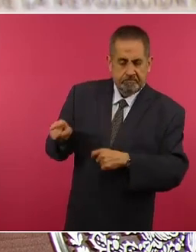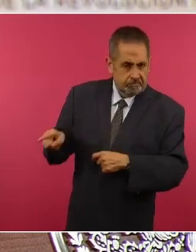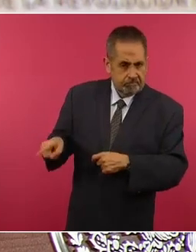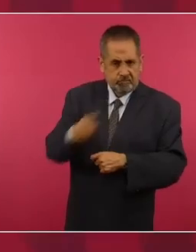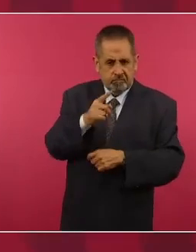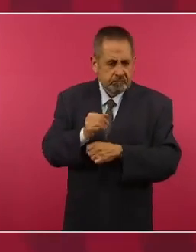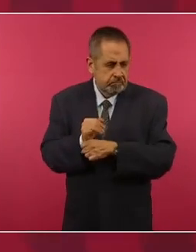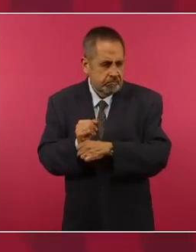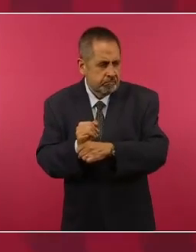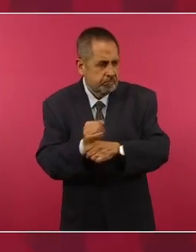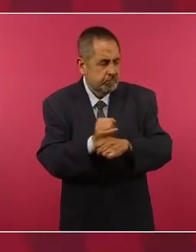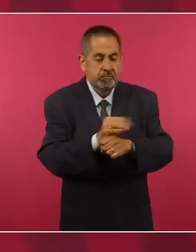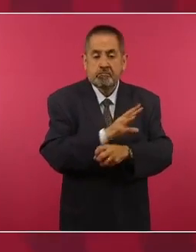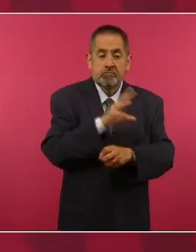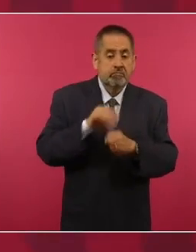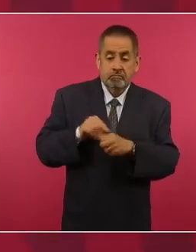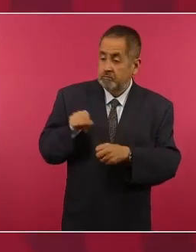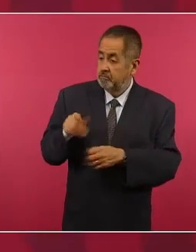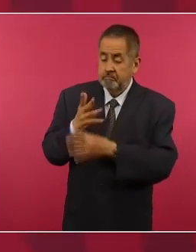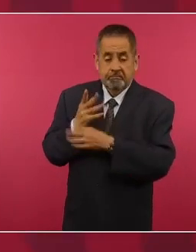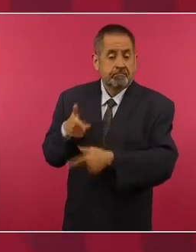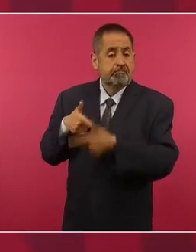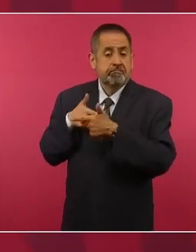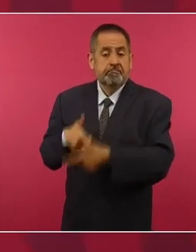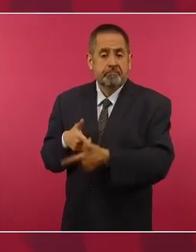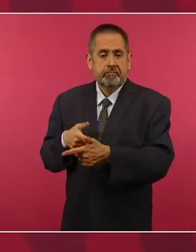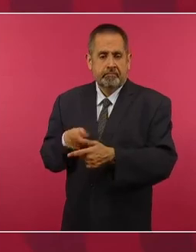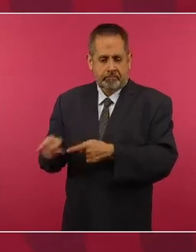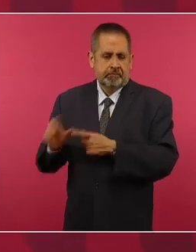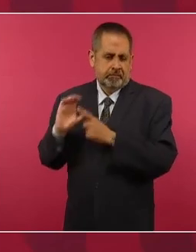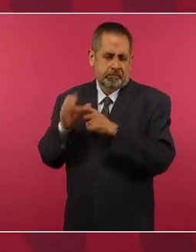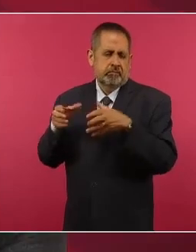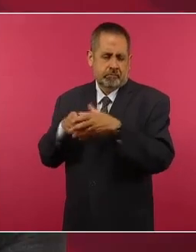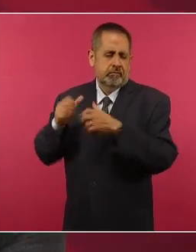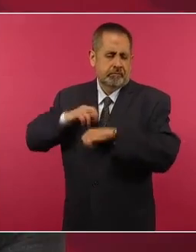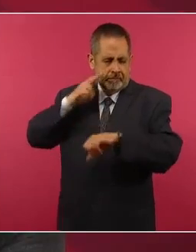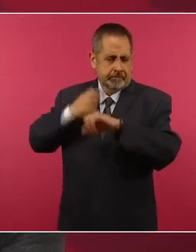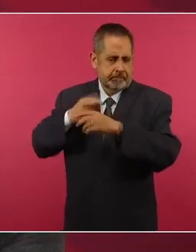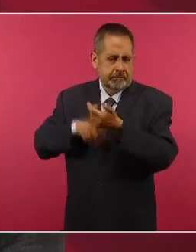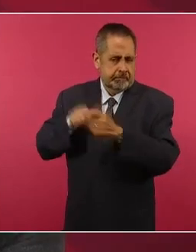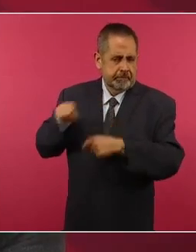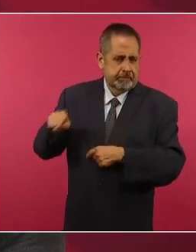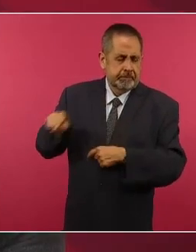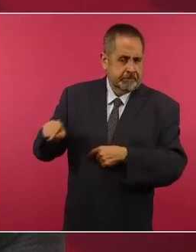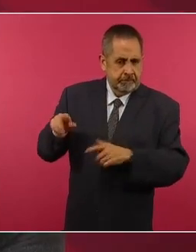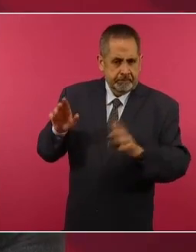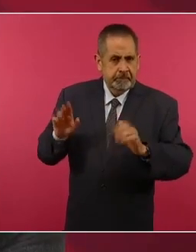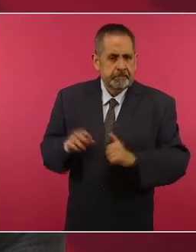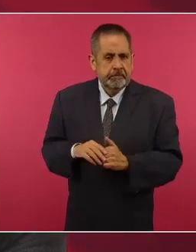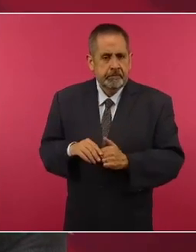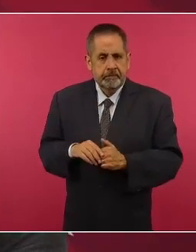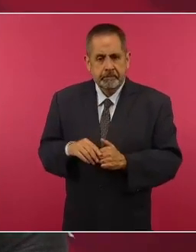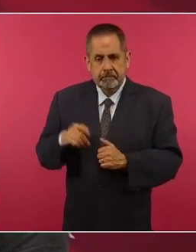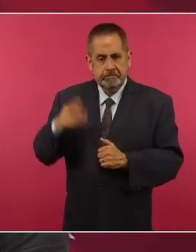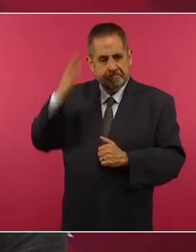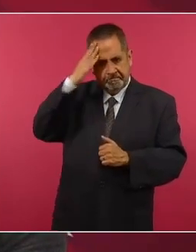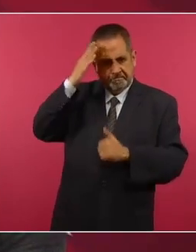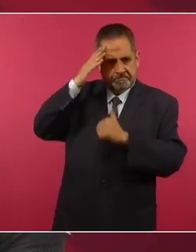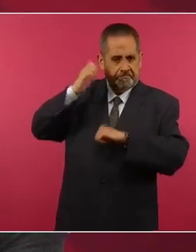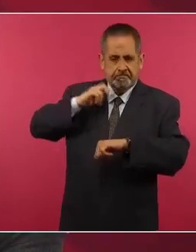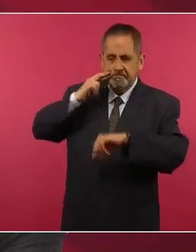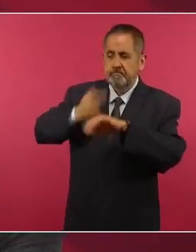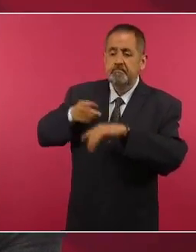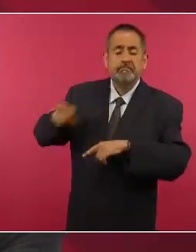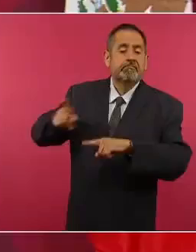de la investigación, la comisión encargada que encabeza